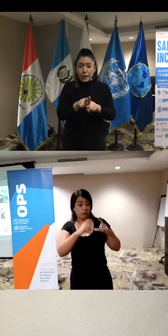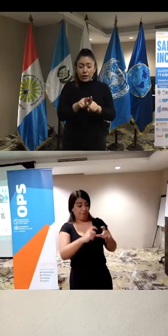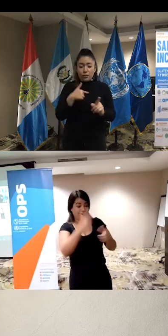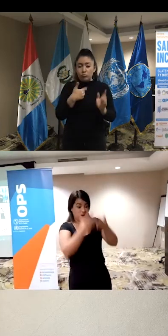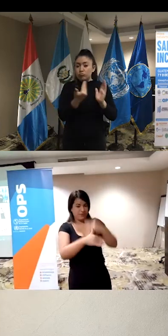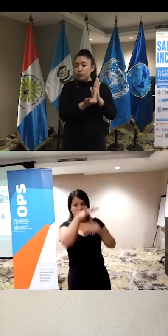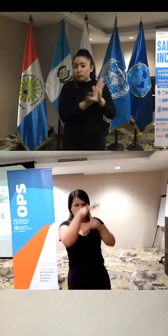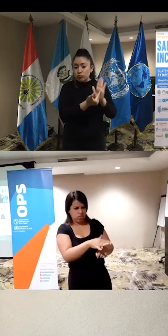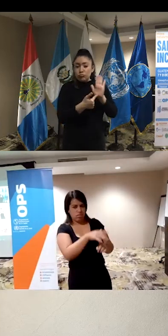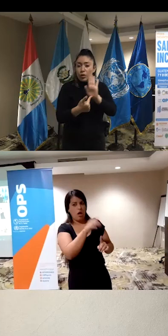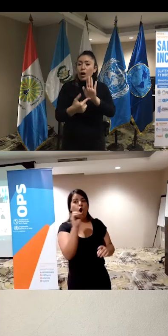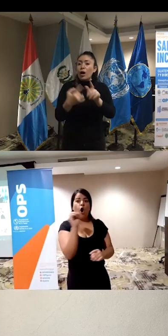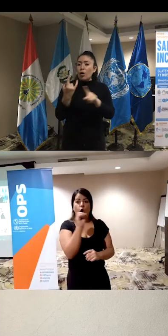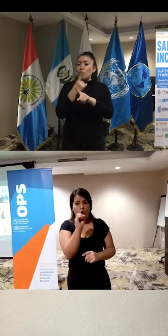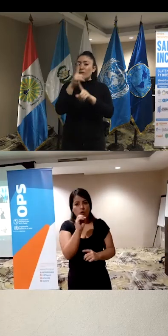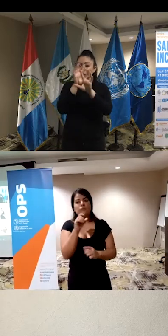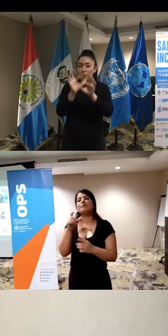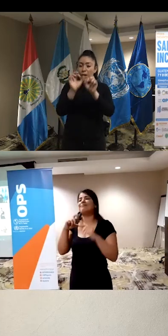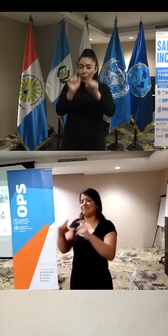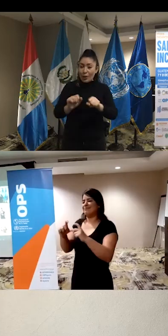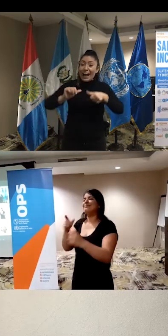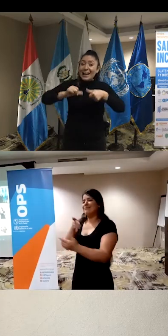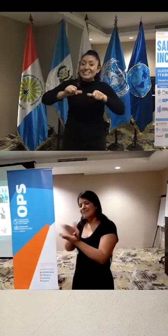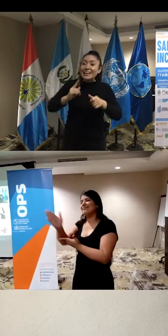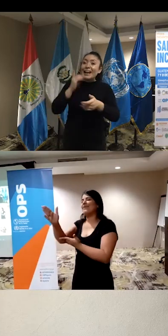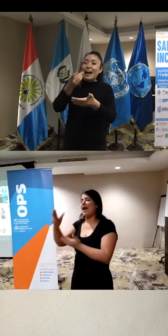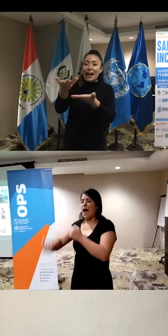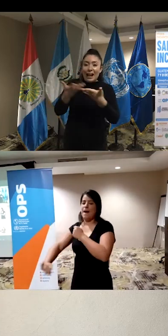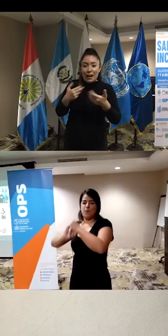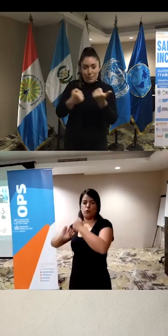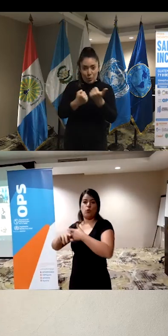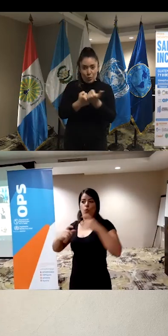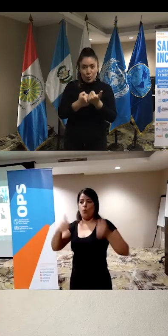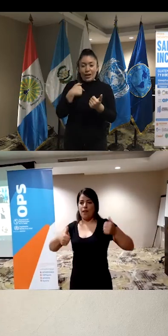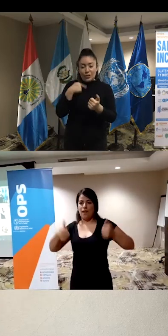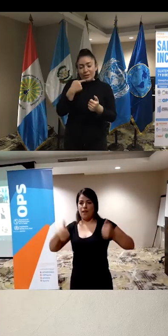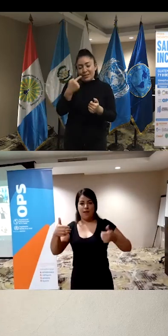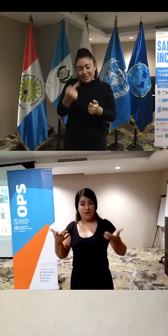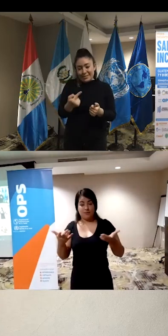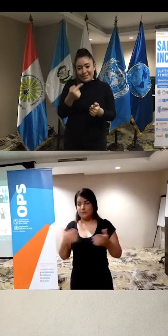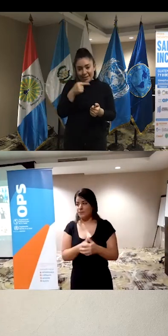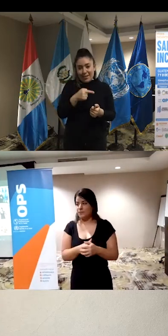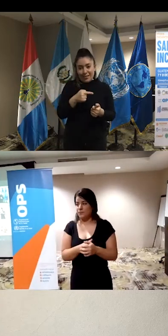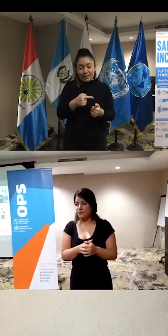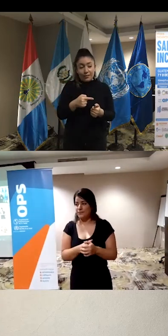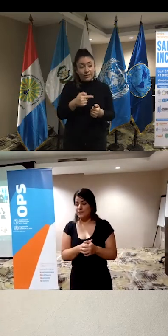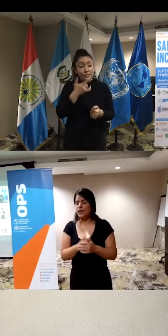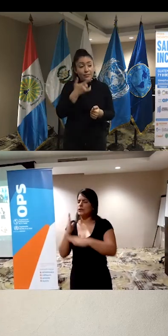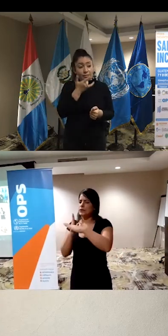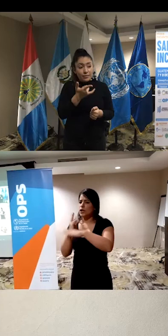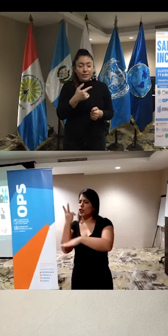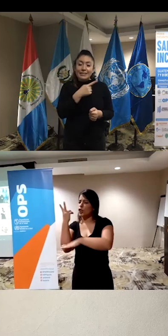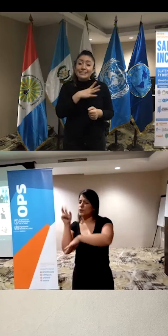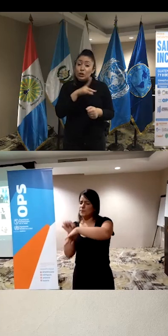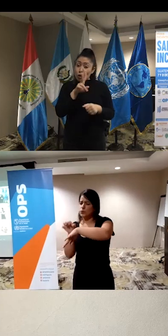siendo un medio para acceder al apoyo. Es lo que decía ¿sí? Quedan 2